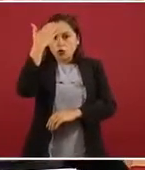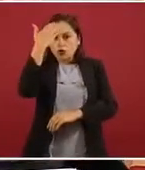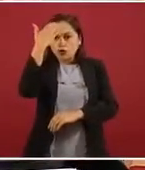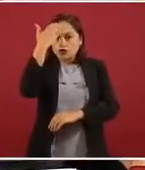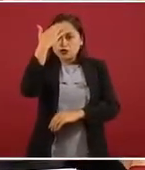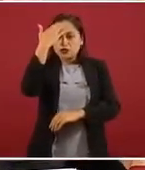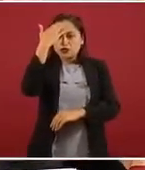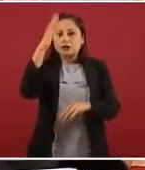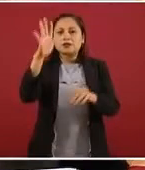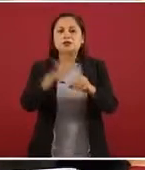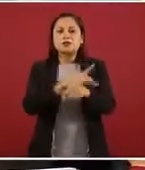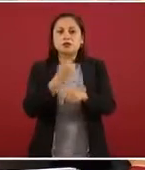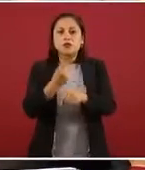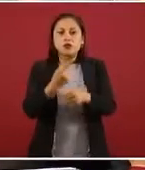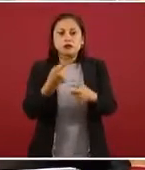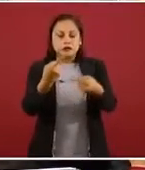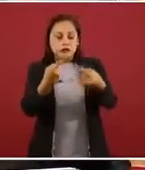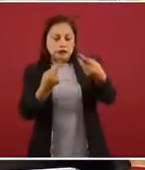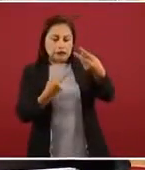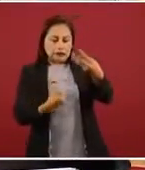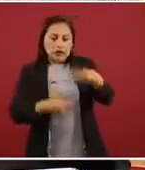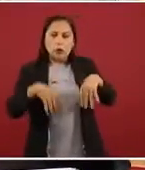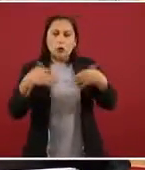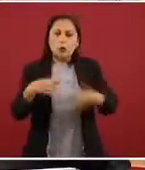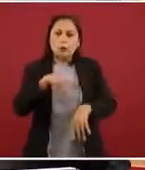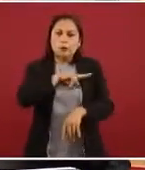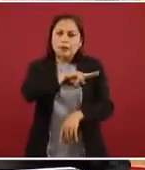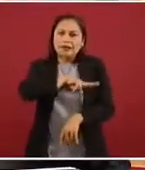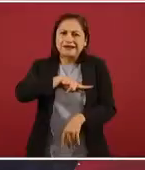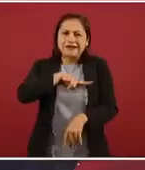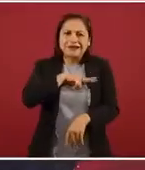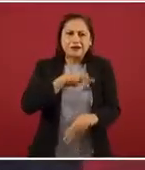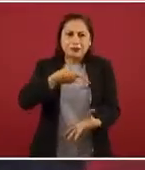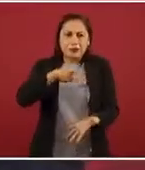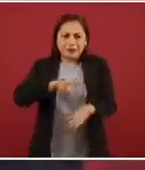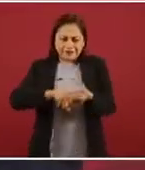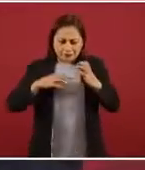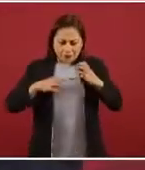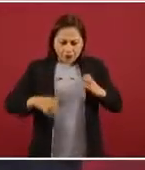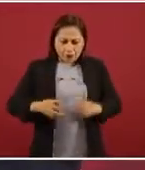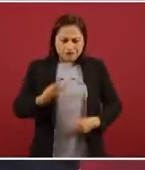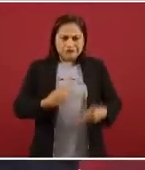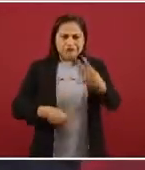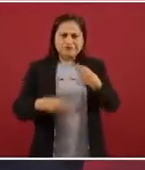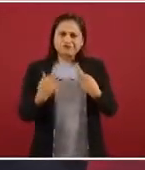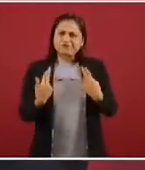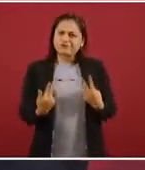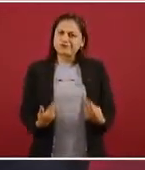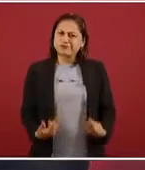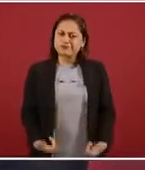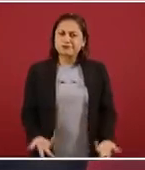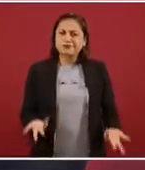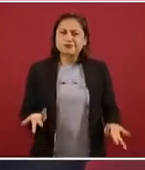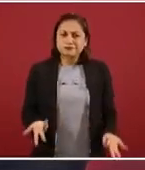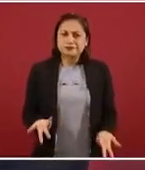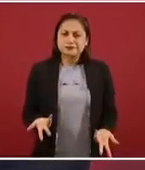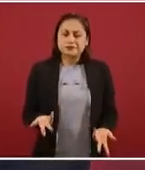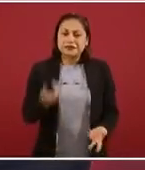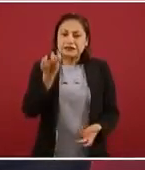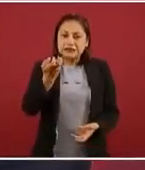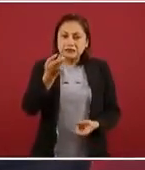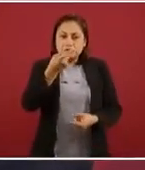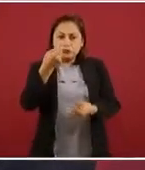porque es veneno, porque destruyen. Entonces, todo lo que podamos hacer en orientar a los